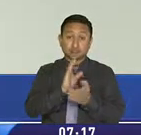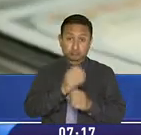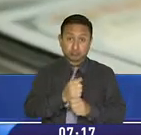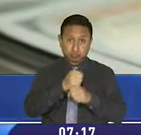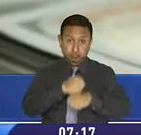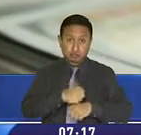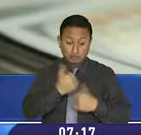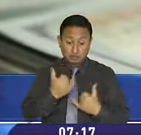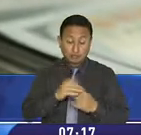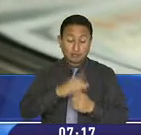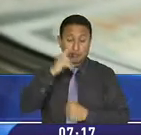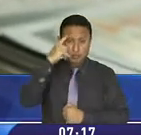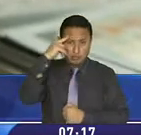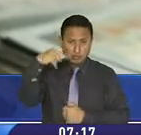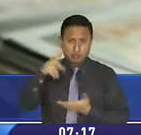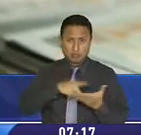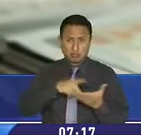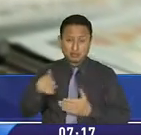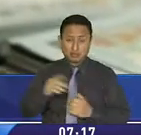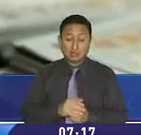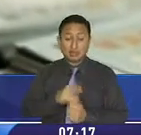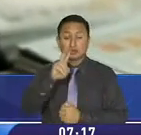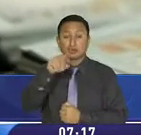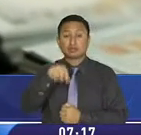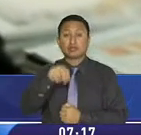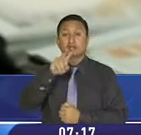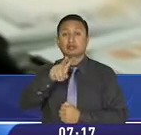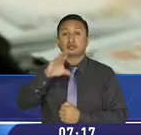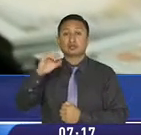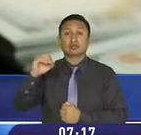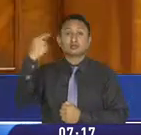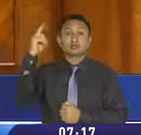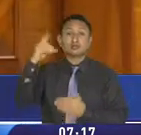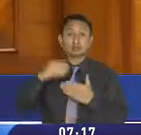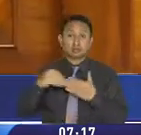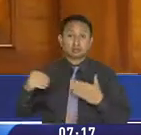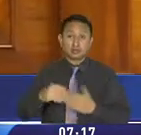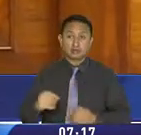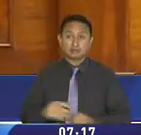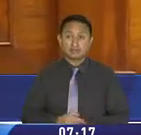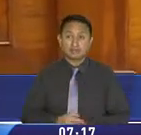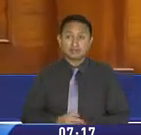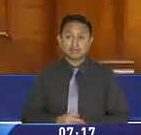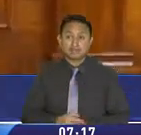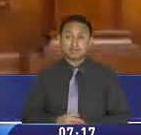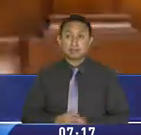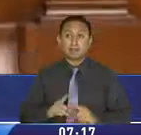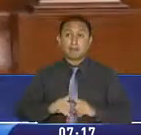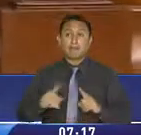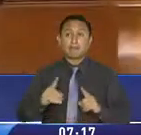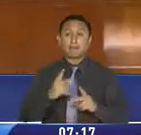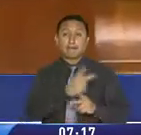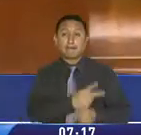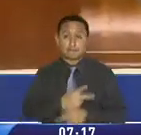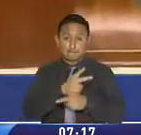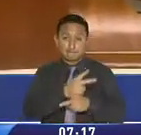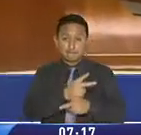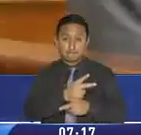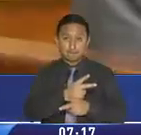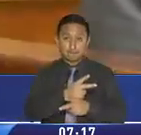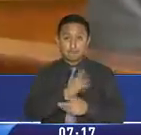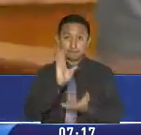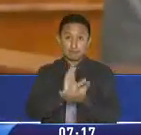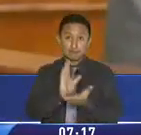fecha, el gobierno ha desembolsado 2.200 millones de dólares. Pero el vocal del Consejo del IES por los